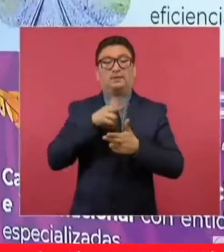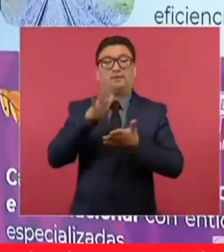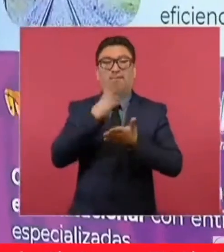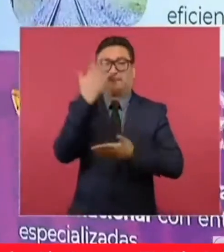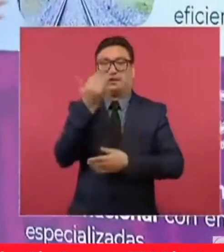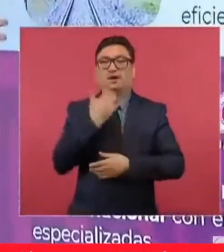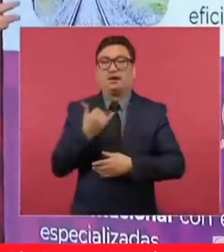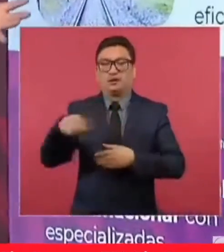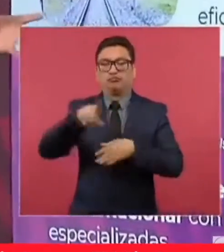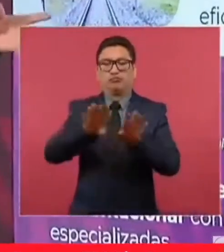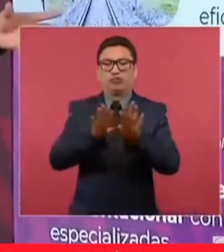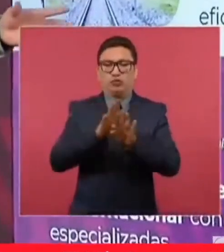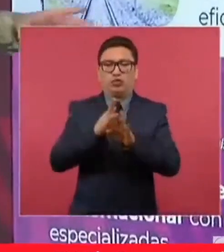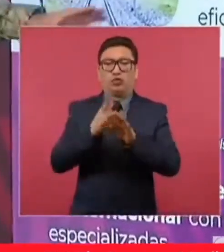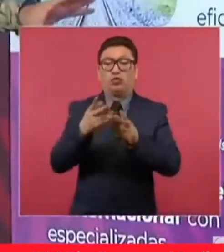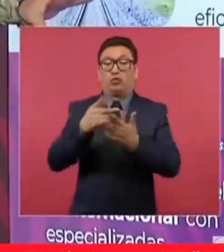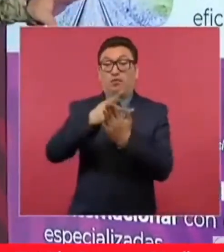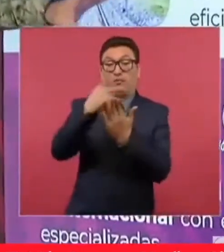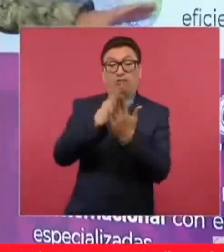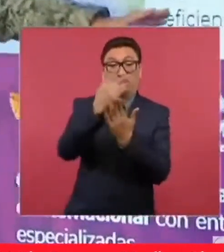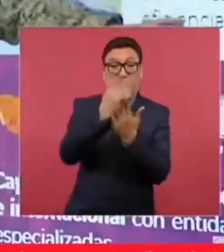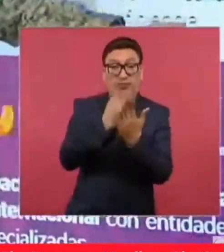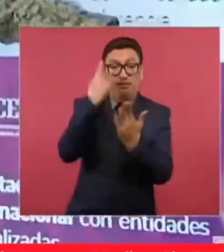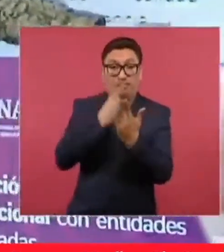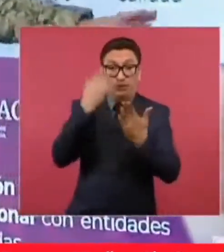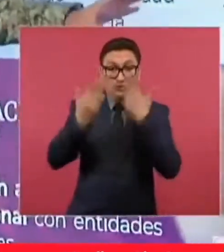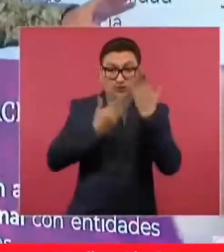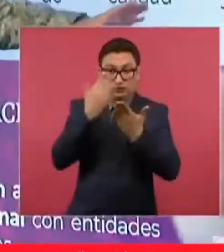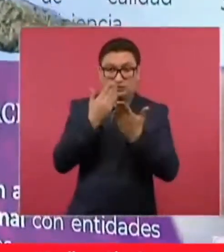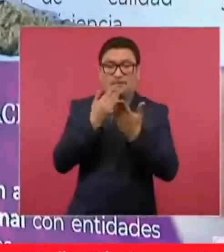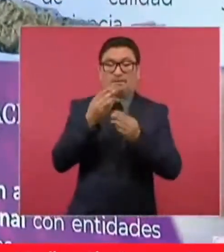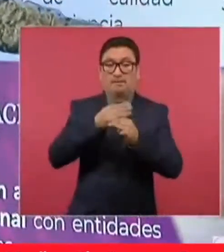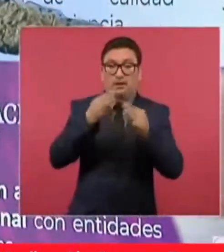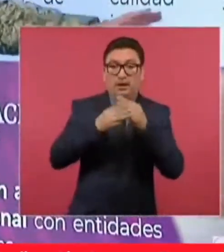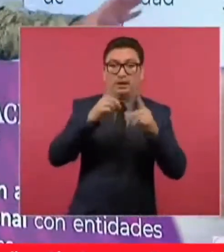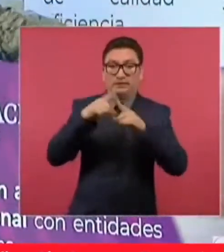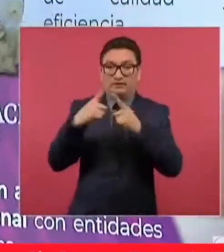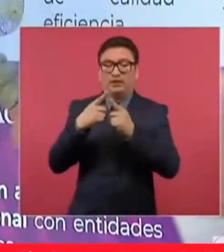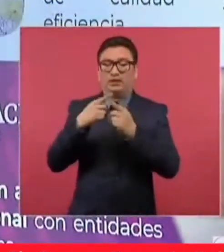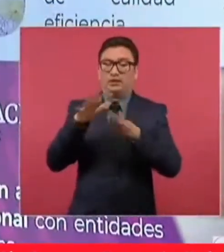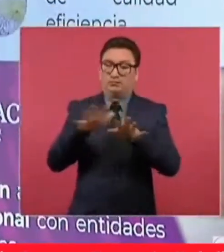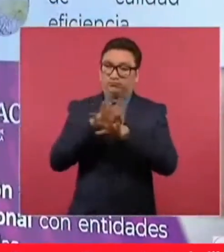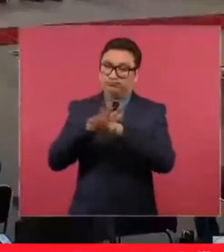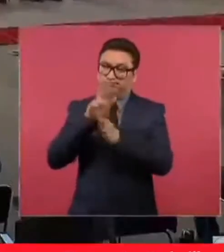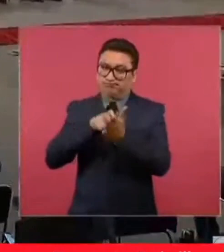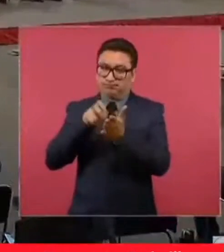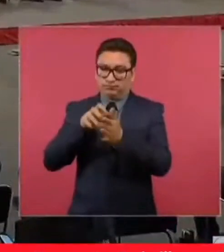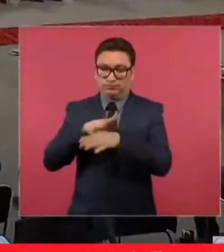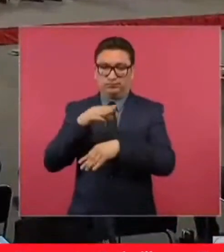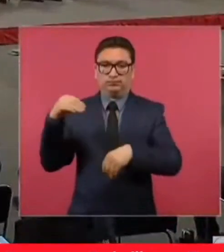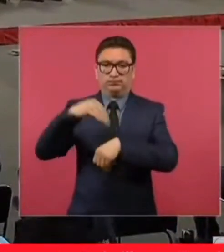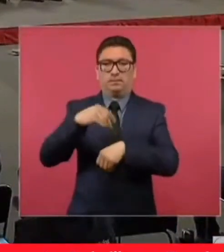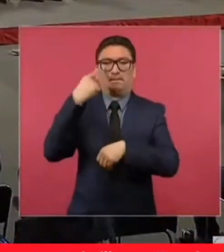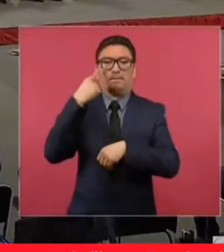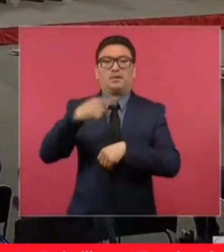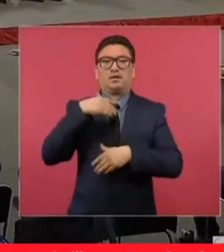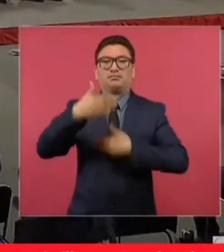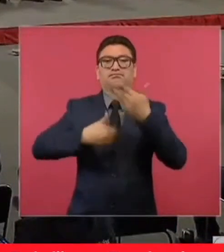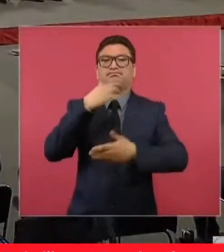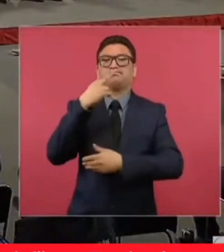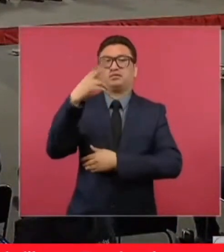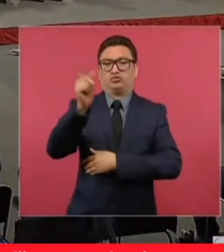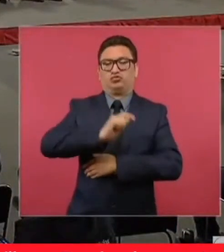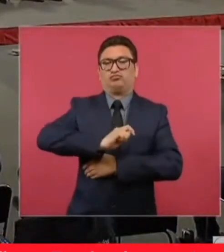organismos a modificar sus planes de estudios y considerarlo como un campo de aplicación y mejora